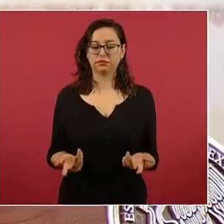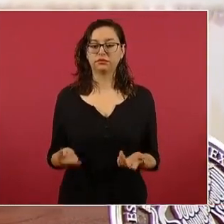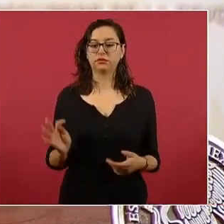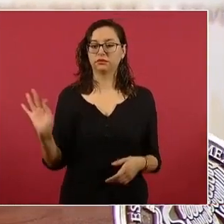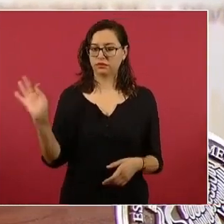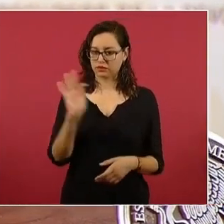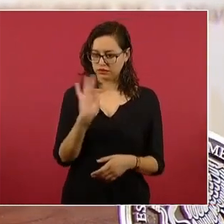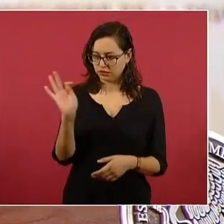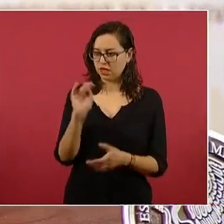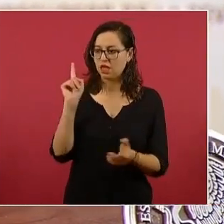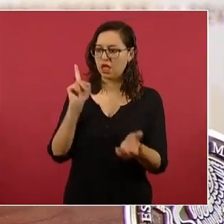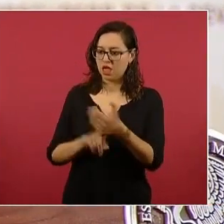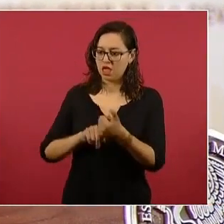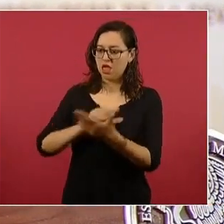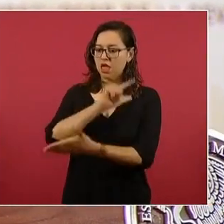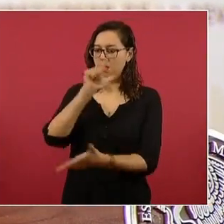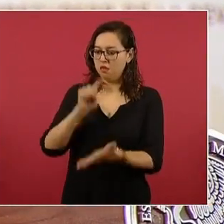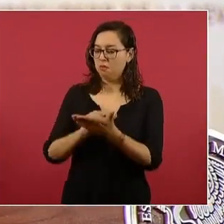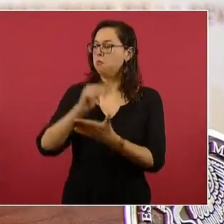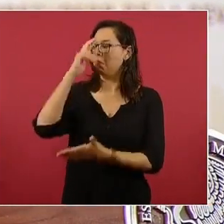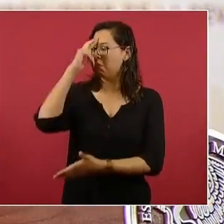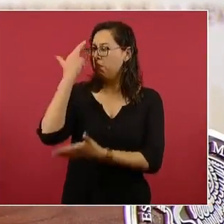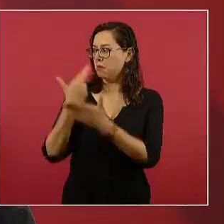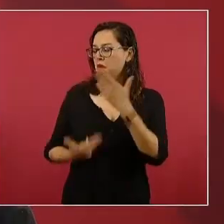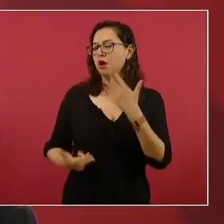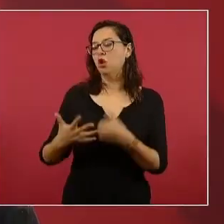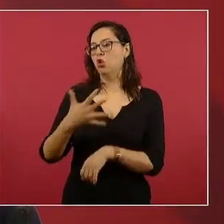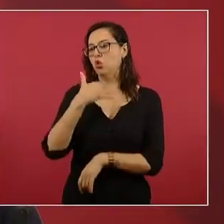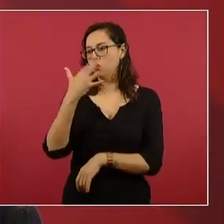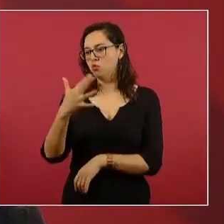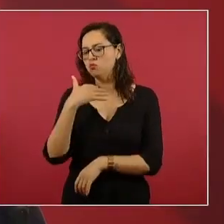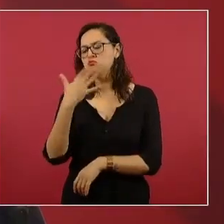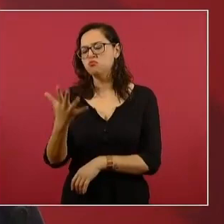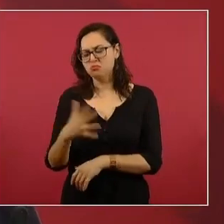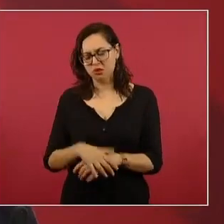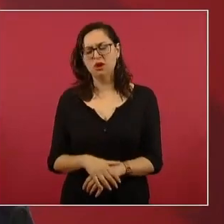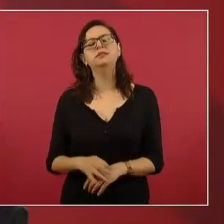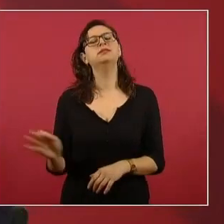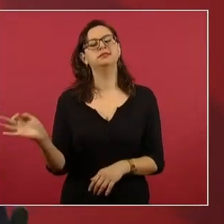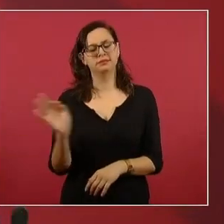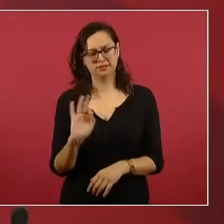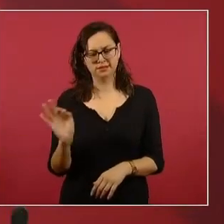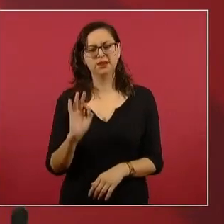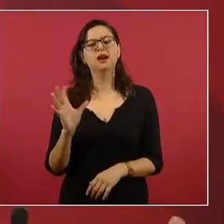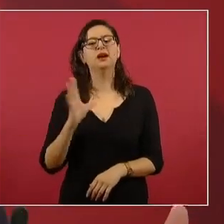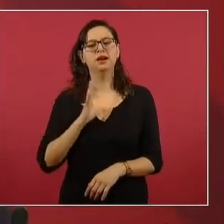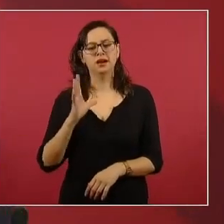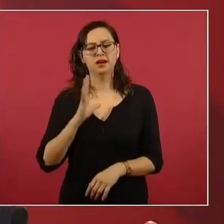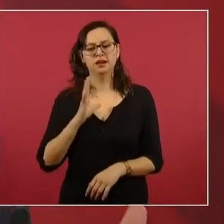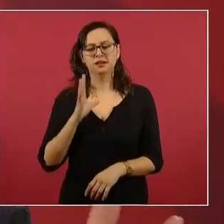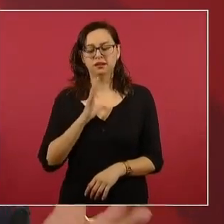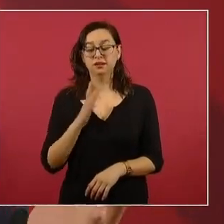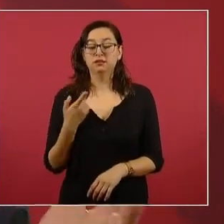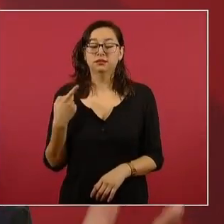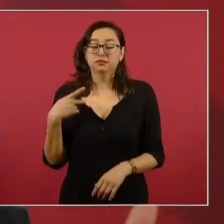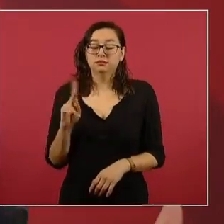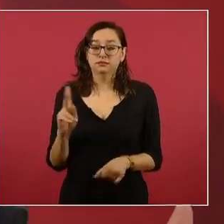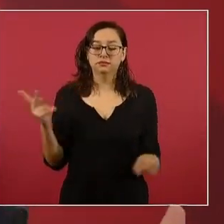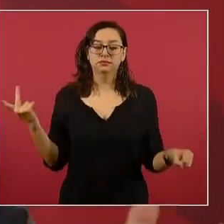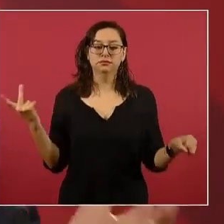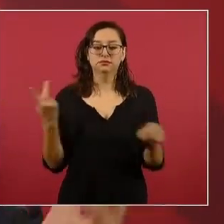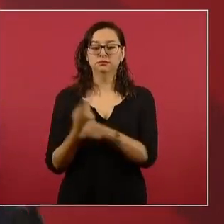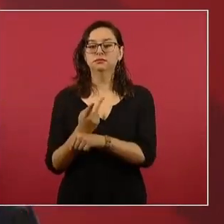presuntos delitos, actos indebidos, incluso corrupción, pero se precipita todo